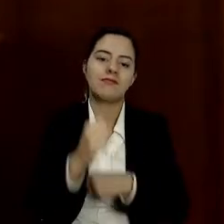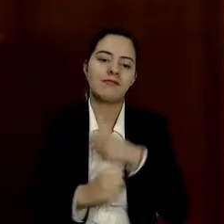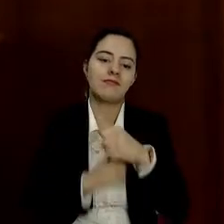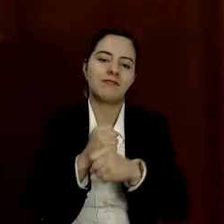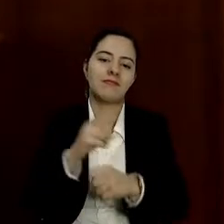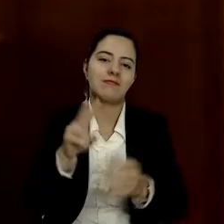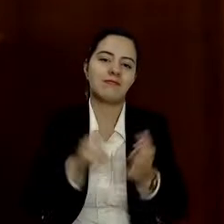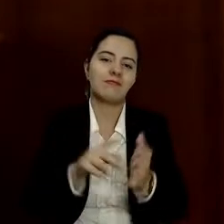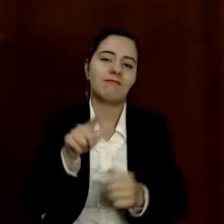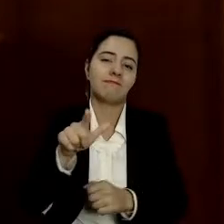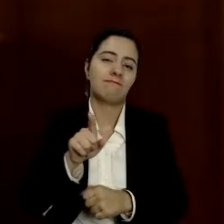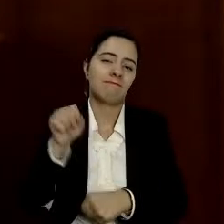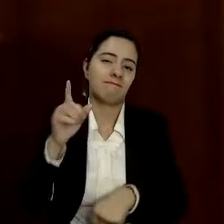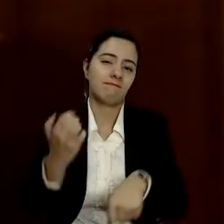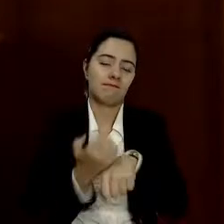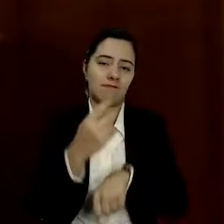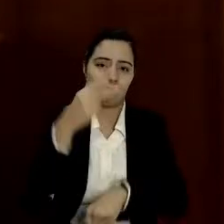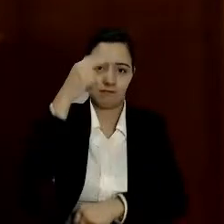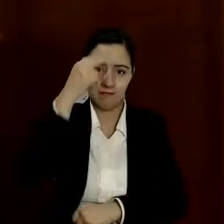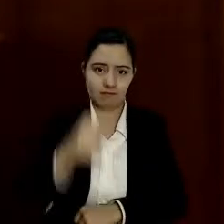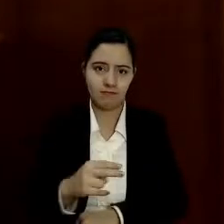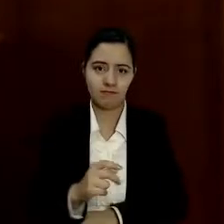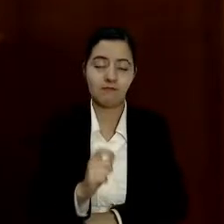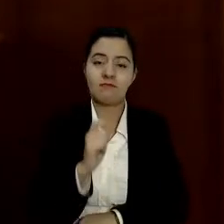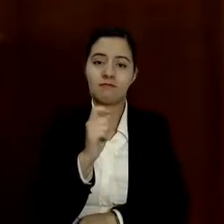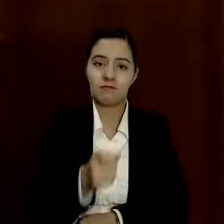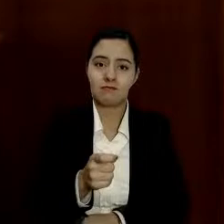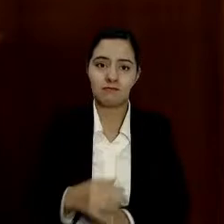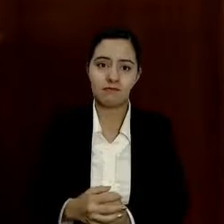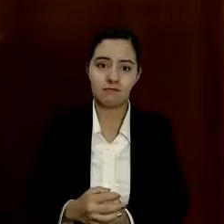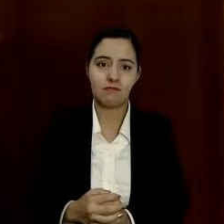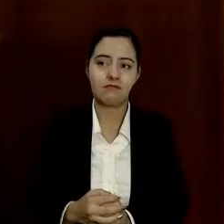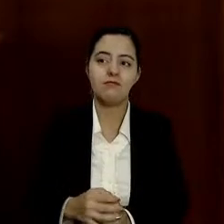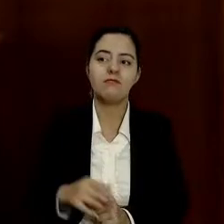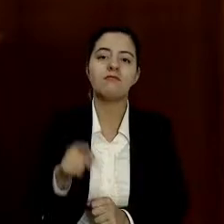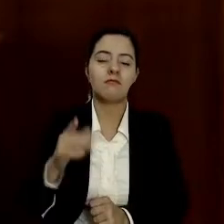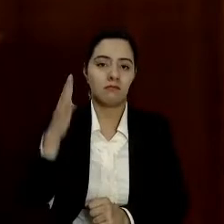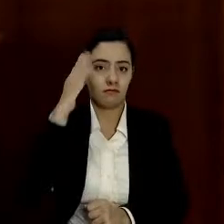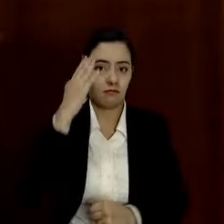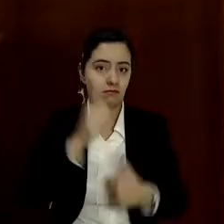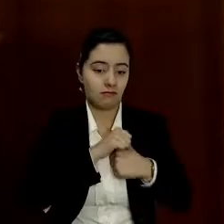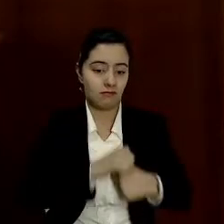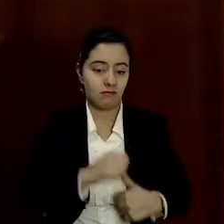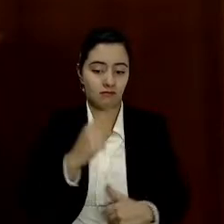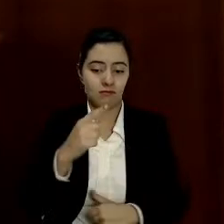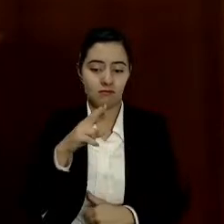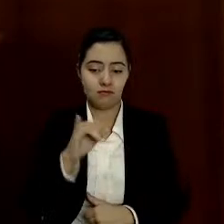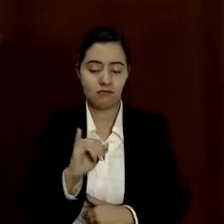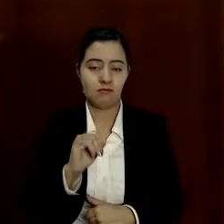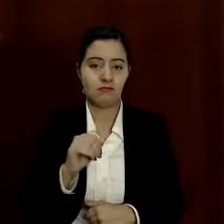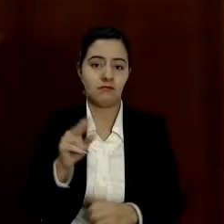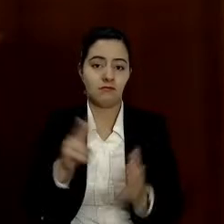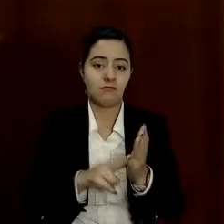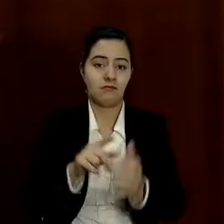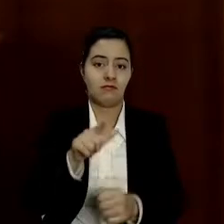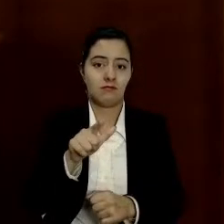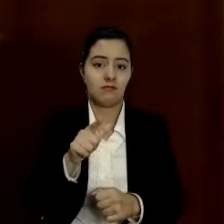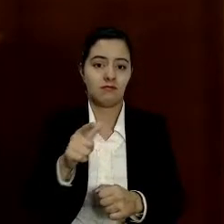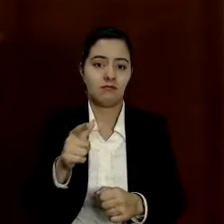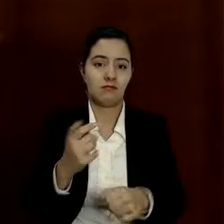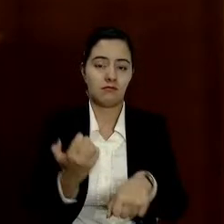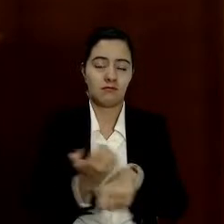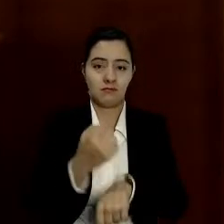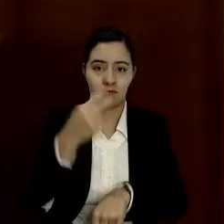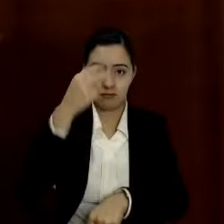de México. Esto significa que la dirigencia del PRI en el 2017 en el Estado de México fue la